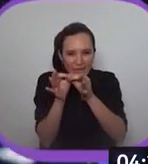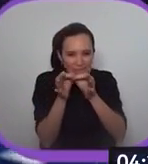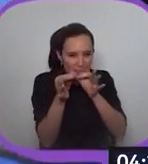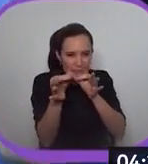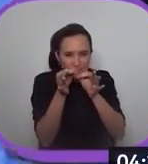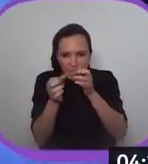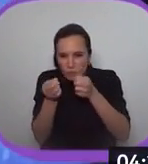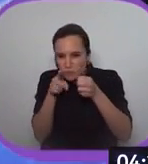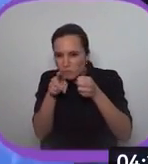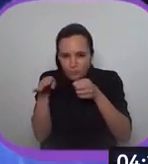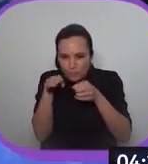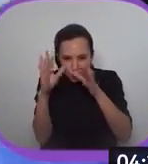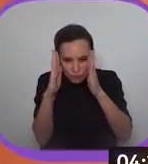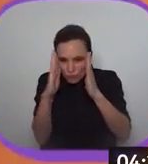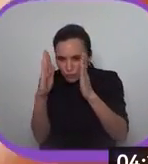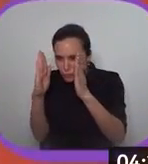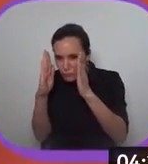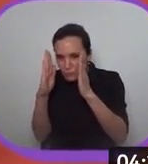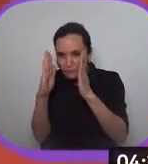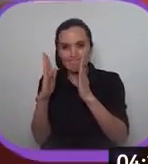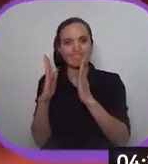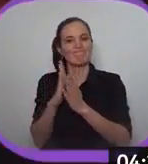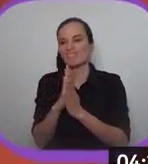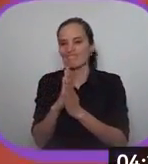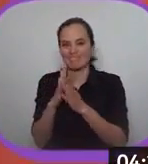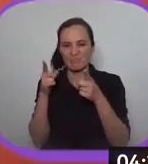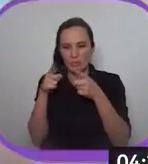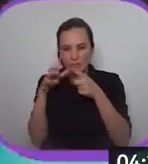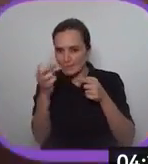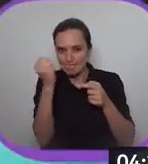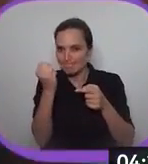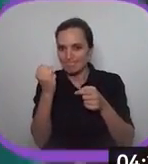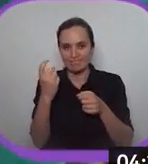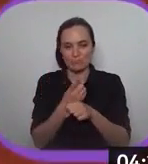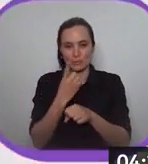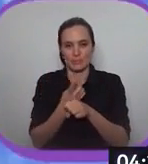Calculando la distancia y la velocidad de ese vehículo, no creo que lo logre.